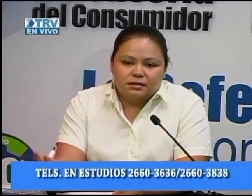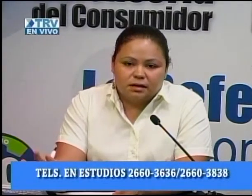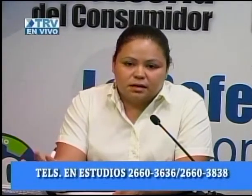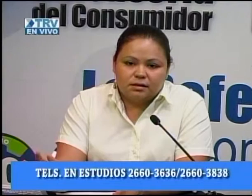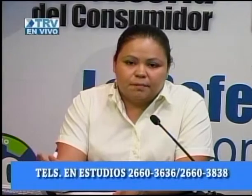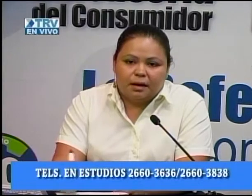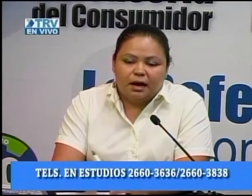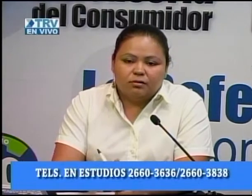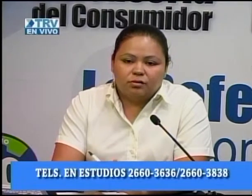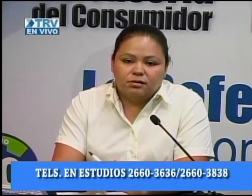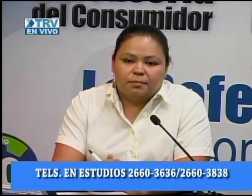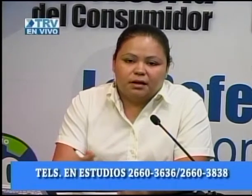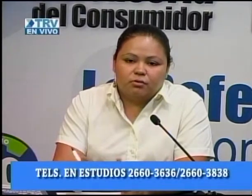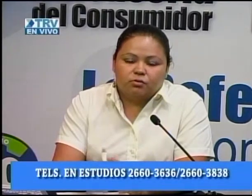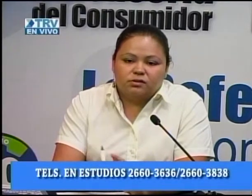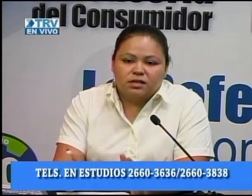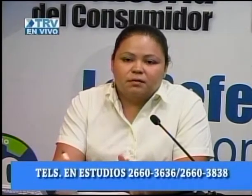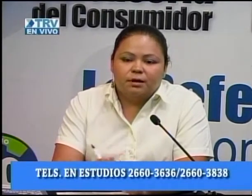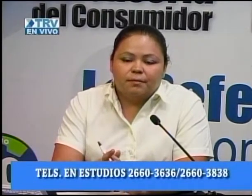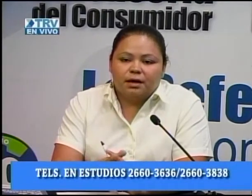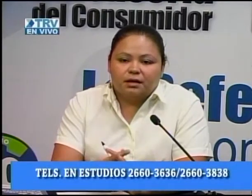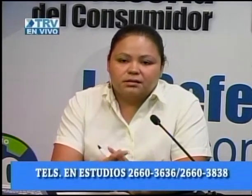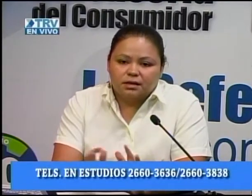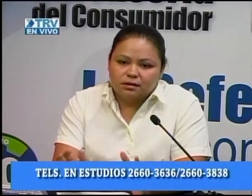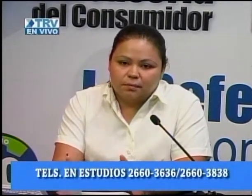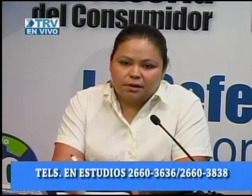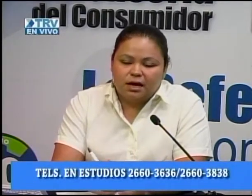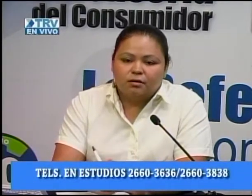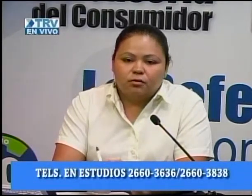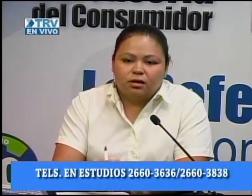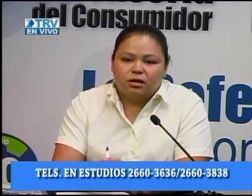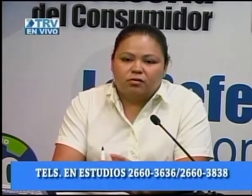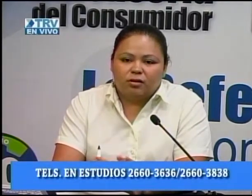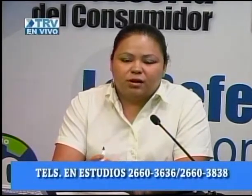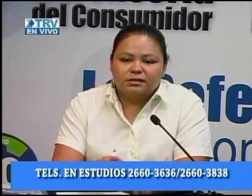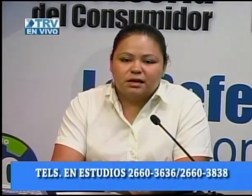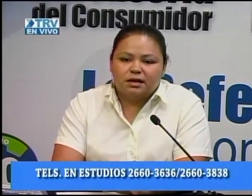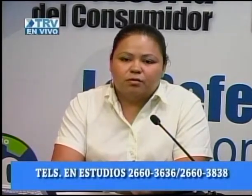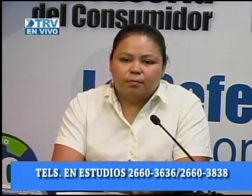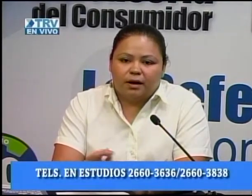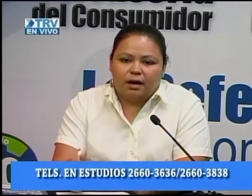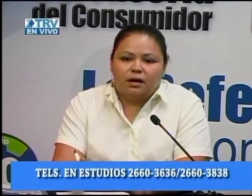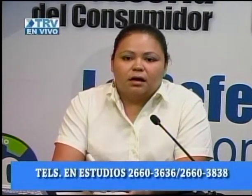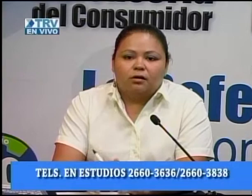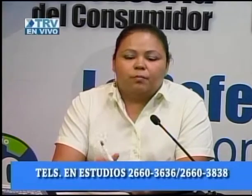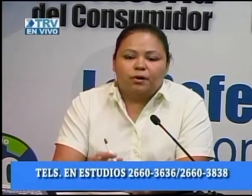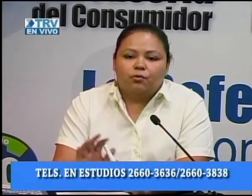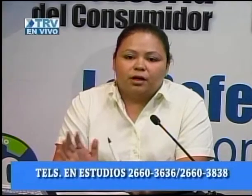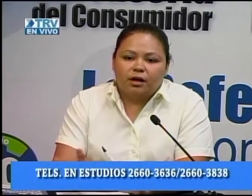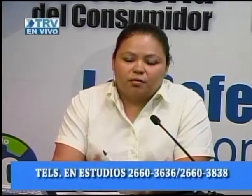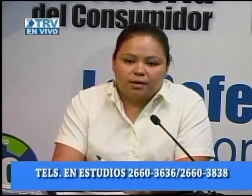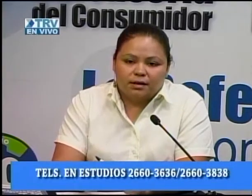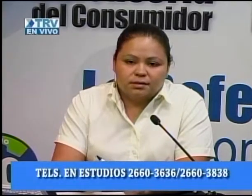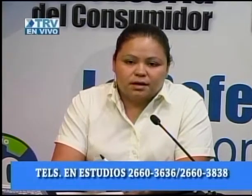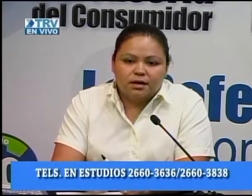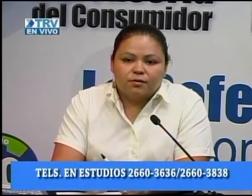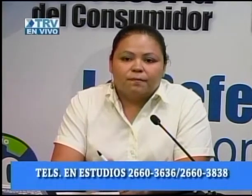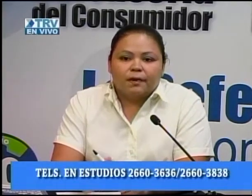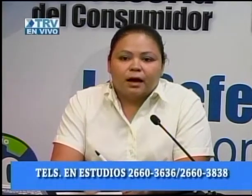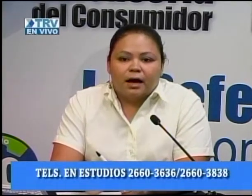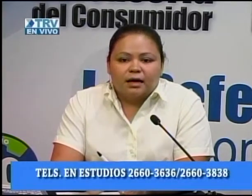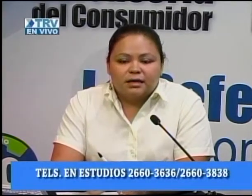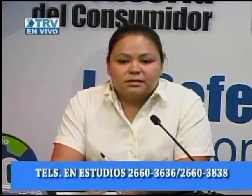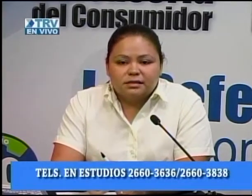quede ese aparato no sirve, ya me cansé de estar peleando y lo que voy a hacer es no pagar. Los perjudicados van a ser